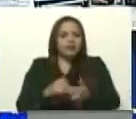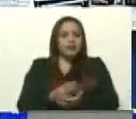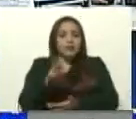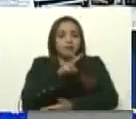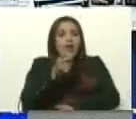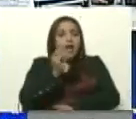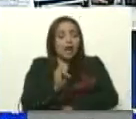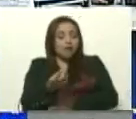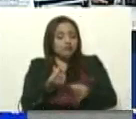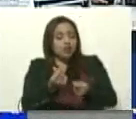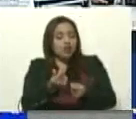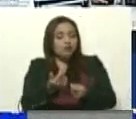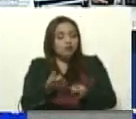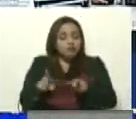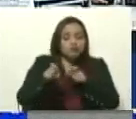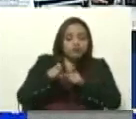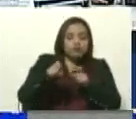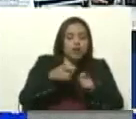pudimos